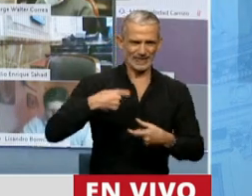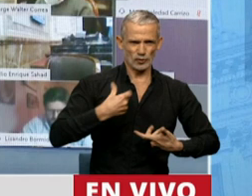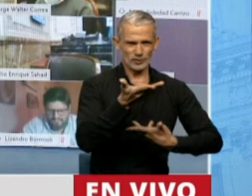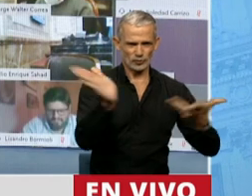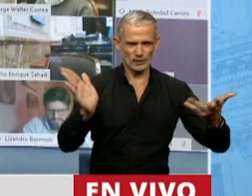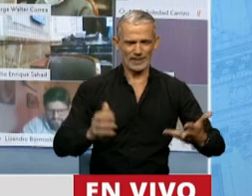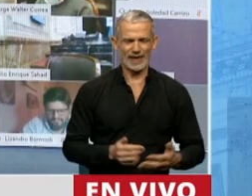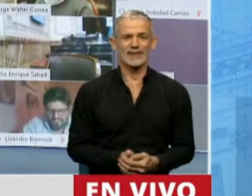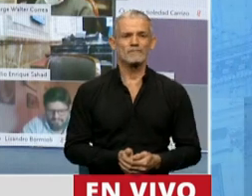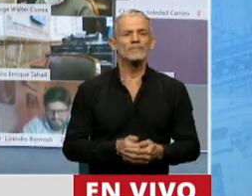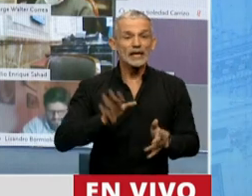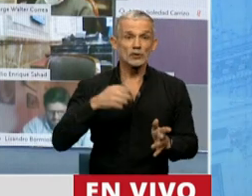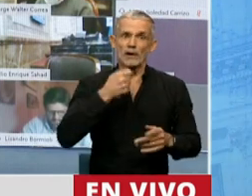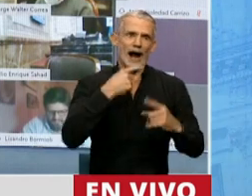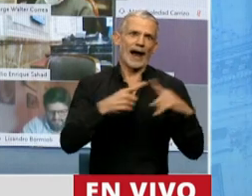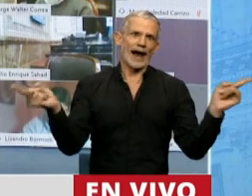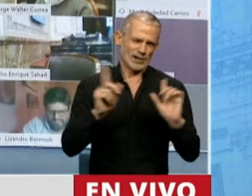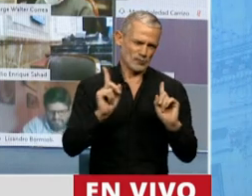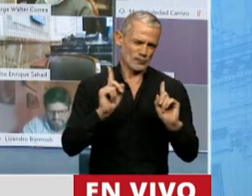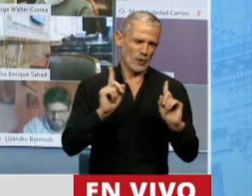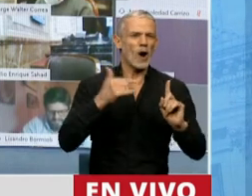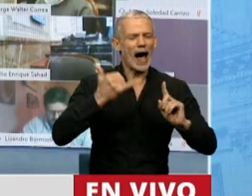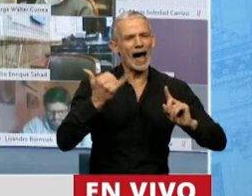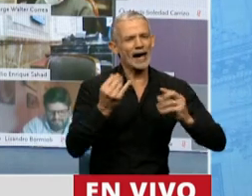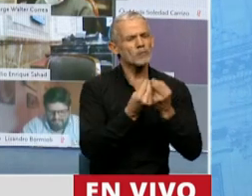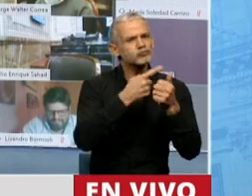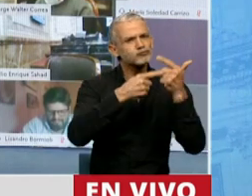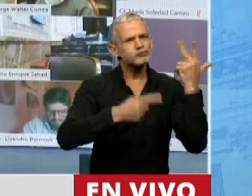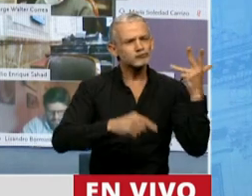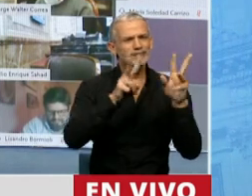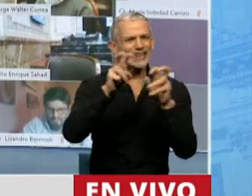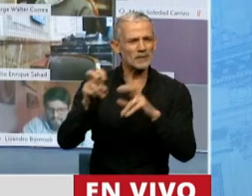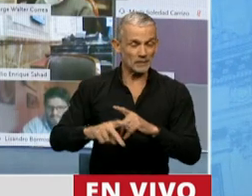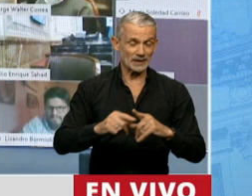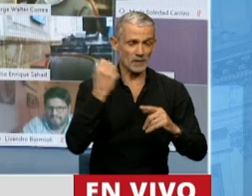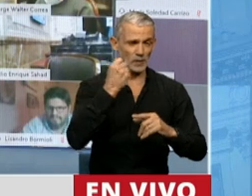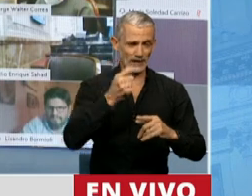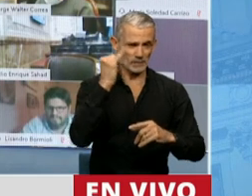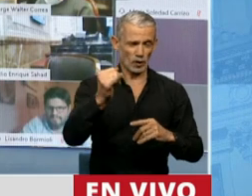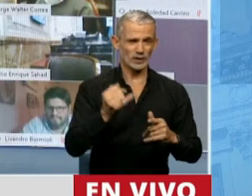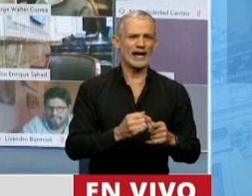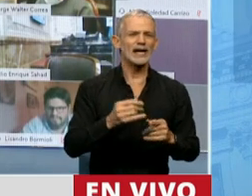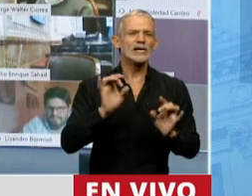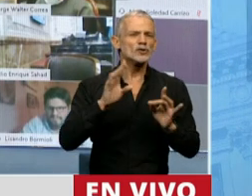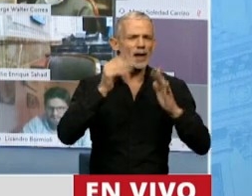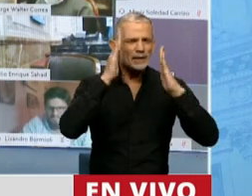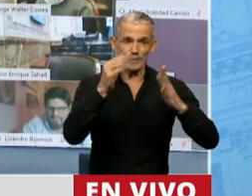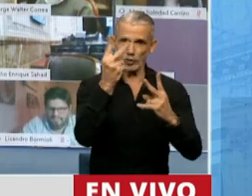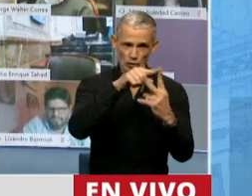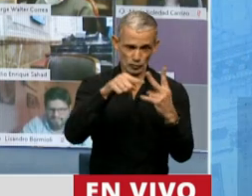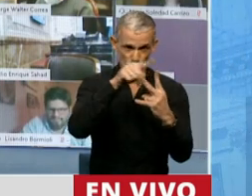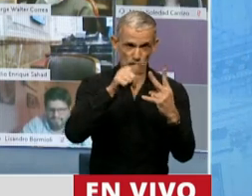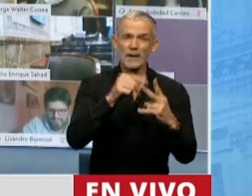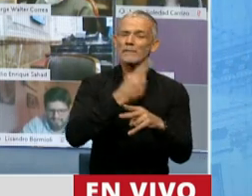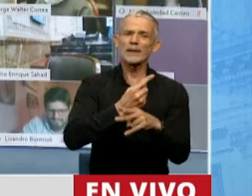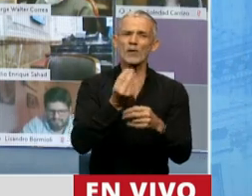sociedad no me quiero extender pero indudablemente que hay muchos aspectos para Resaltar Quiero poner el foco en dos de ellos